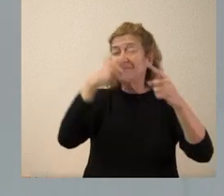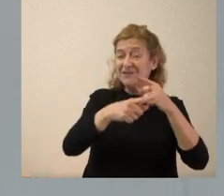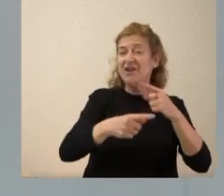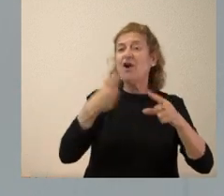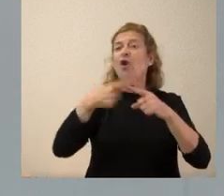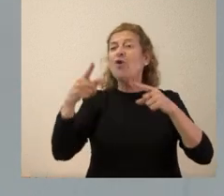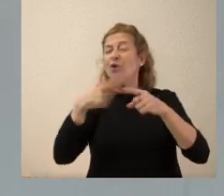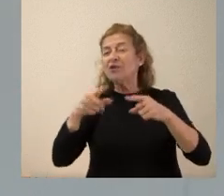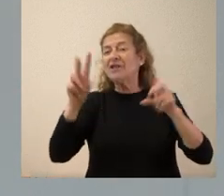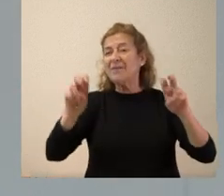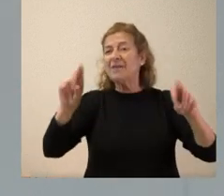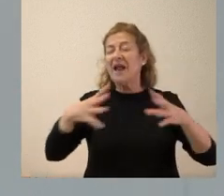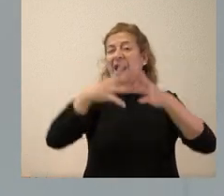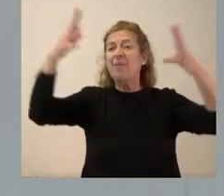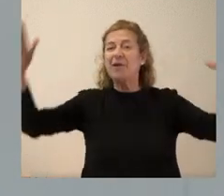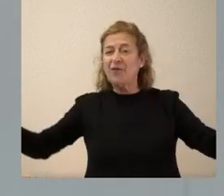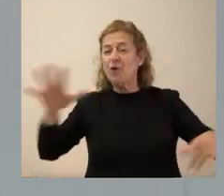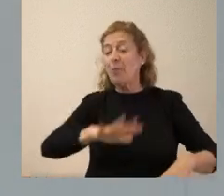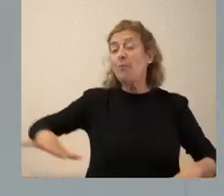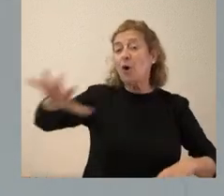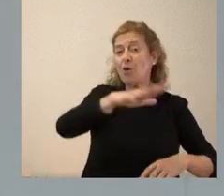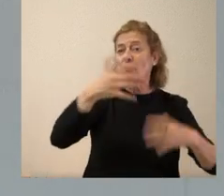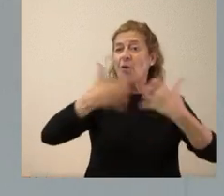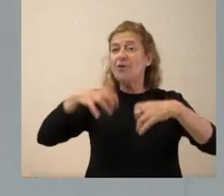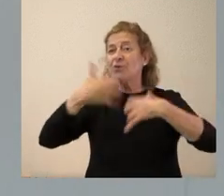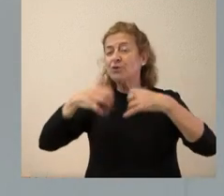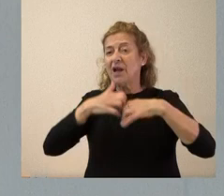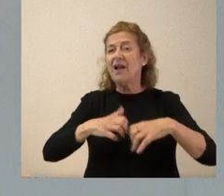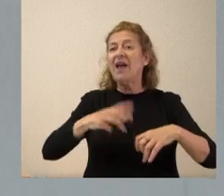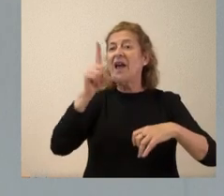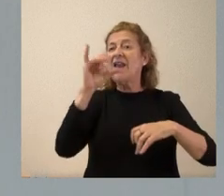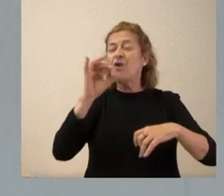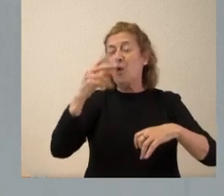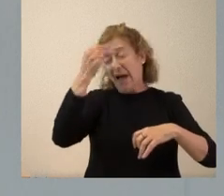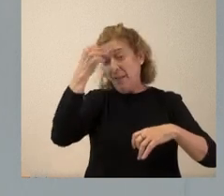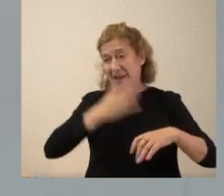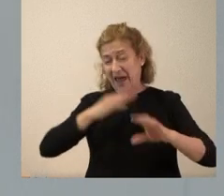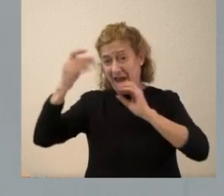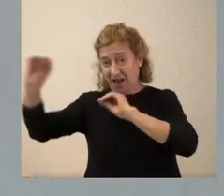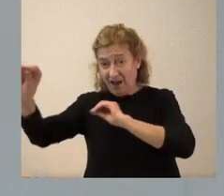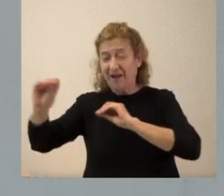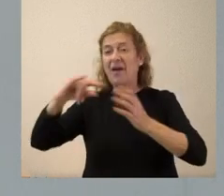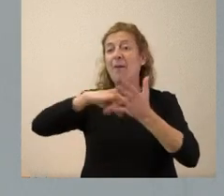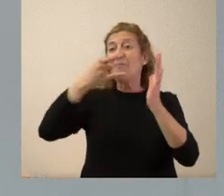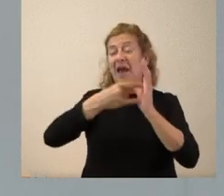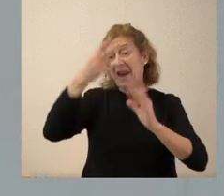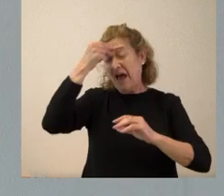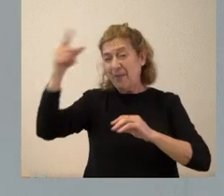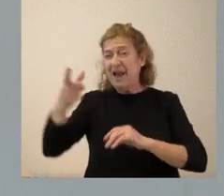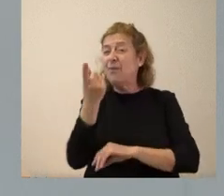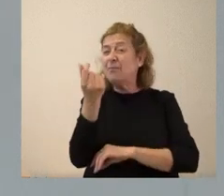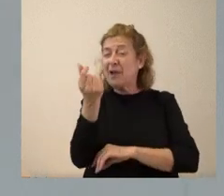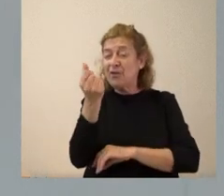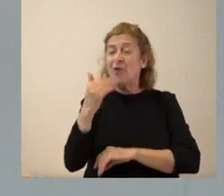por ejemplo a la ampliación del polígono industrial de Vico Lozano en Ávila dentro del plan Ávila por un importe